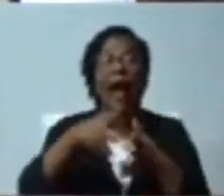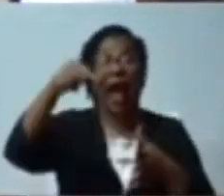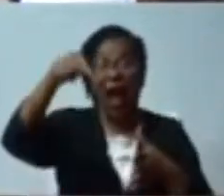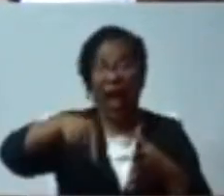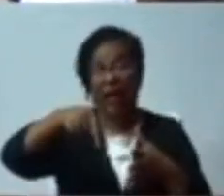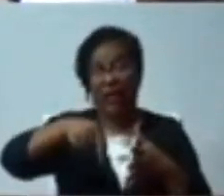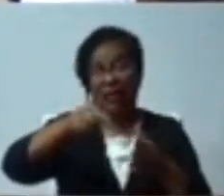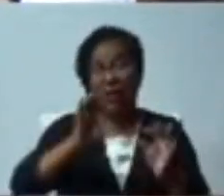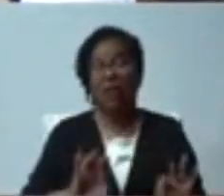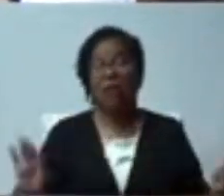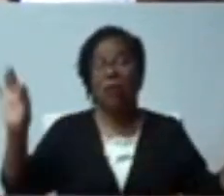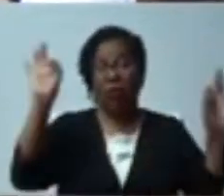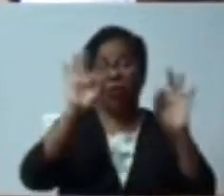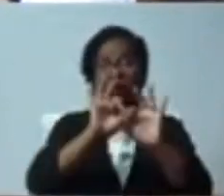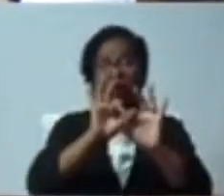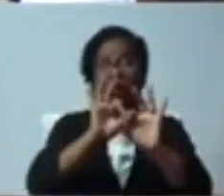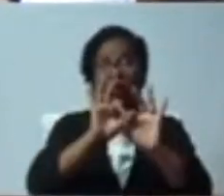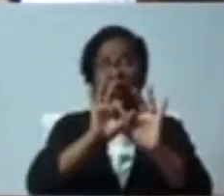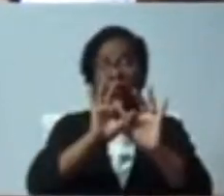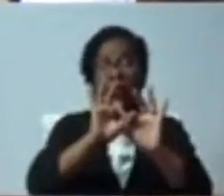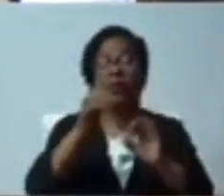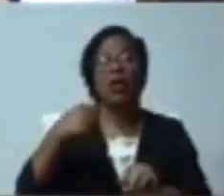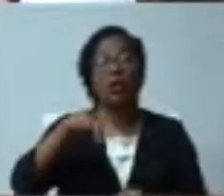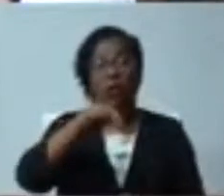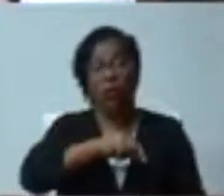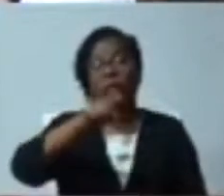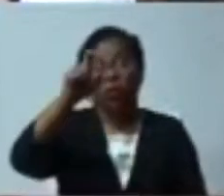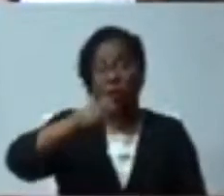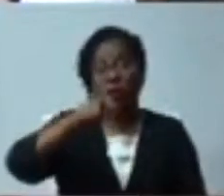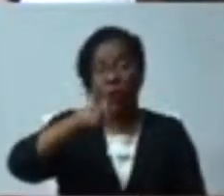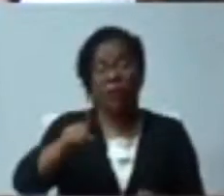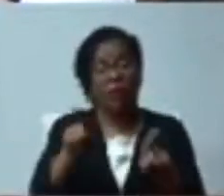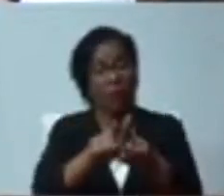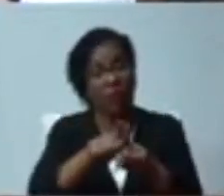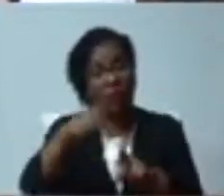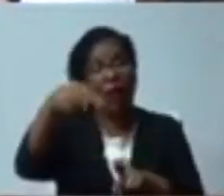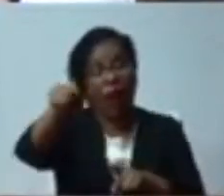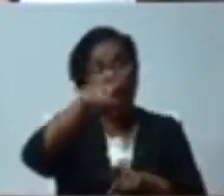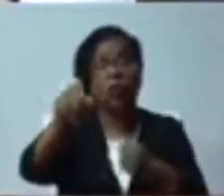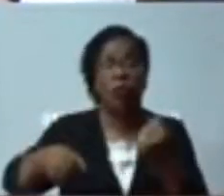nacional y nosotros tenemos que